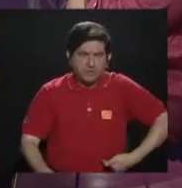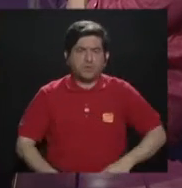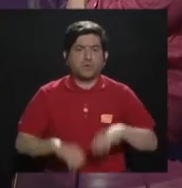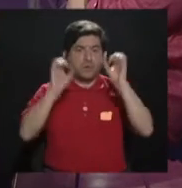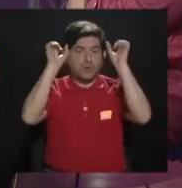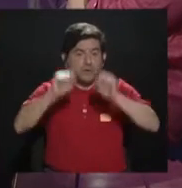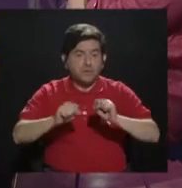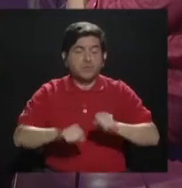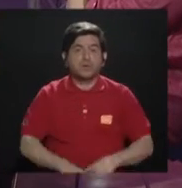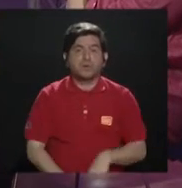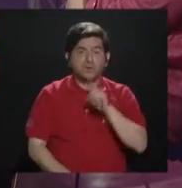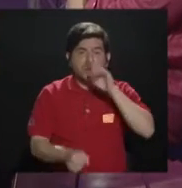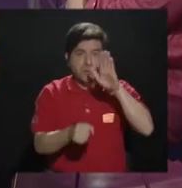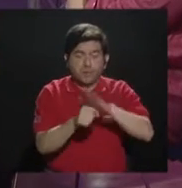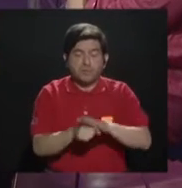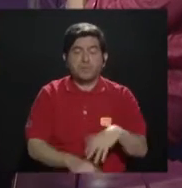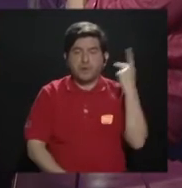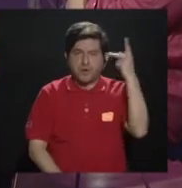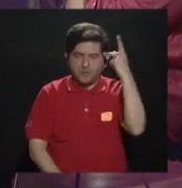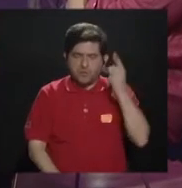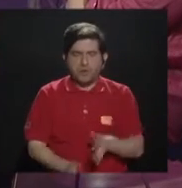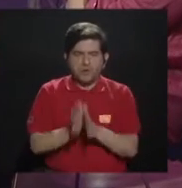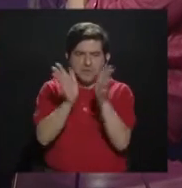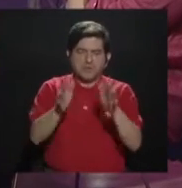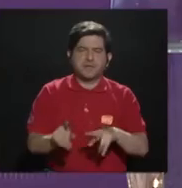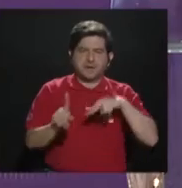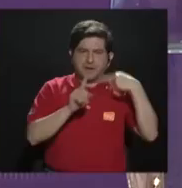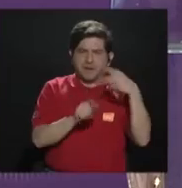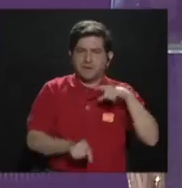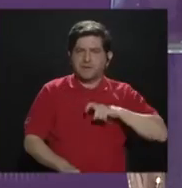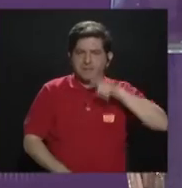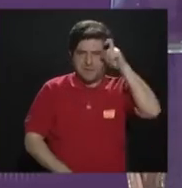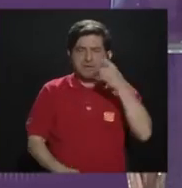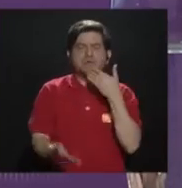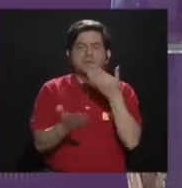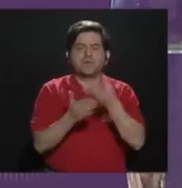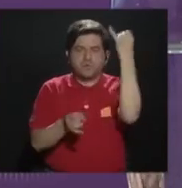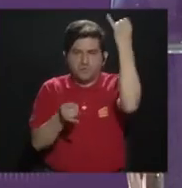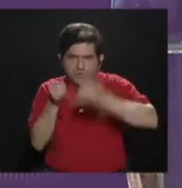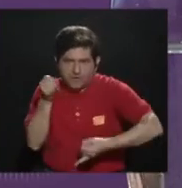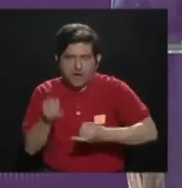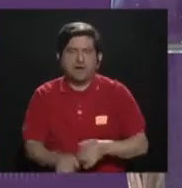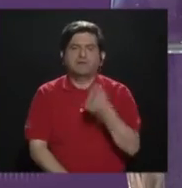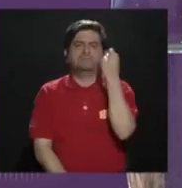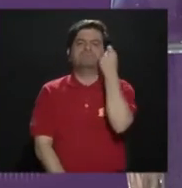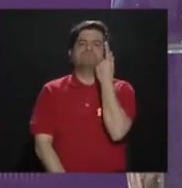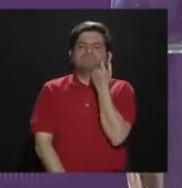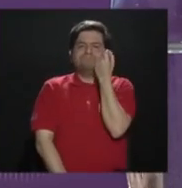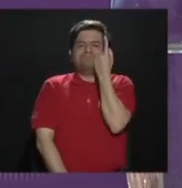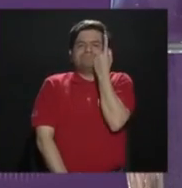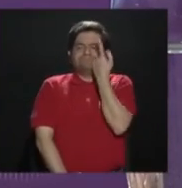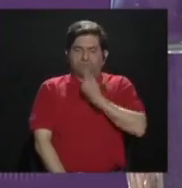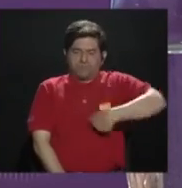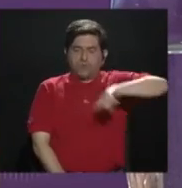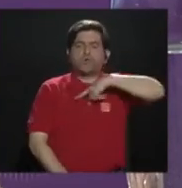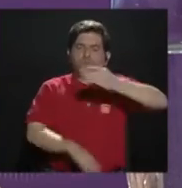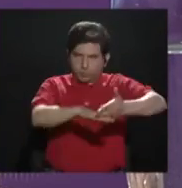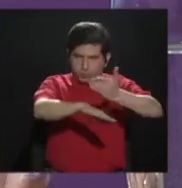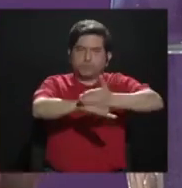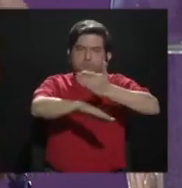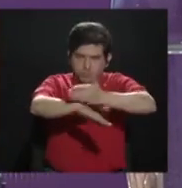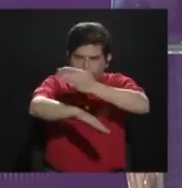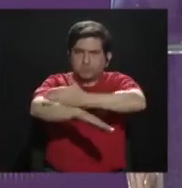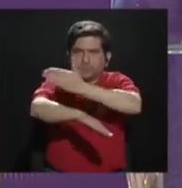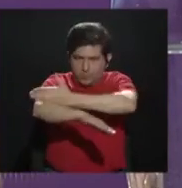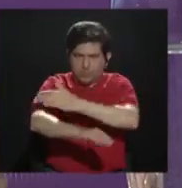poder llevar adelante esas políticas públicas con perspectiva de género y que lleguen a buen fin. Así que entendemos que hemos dado avances,